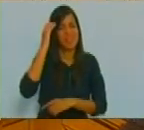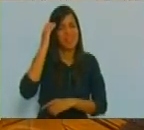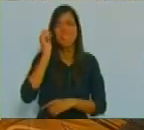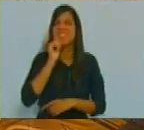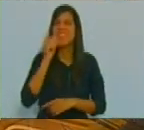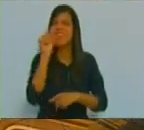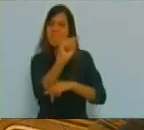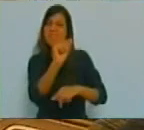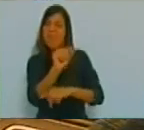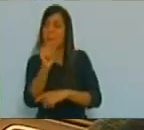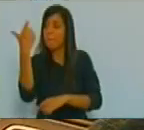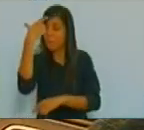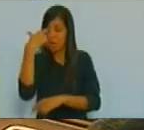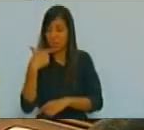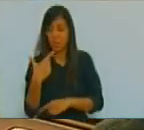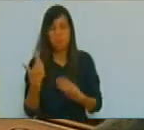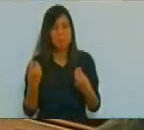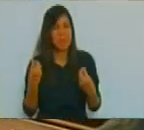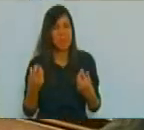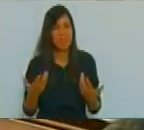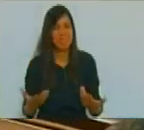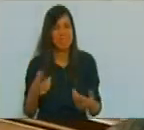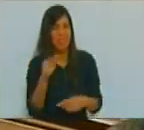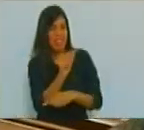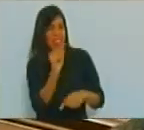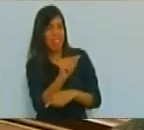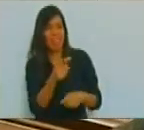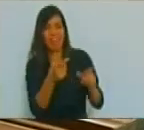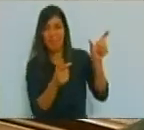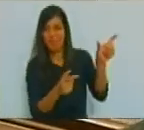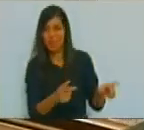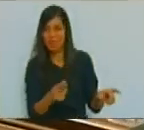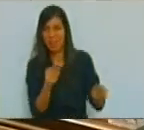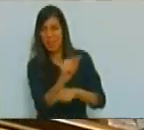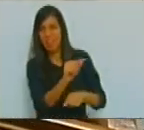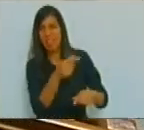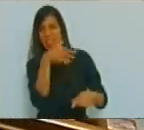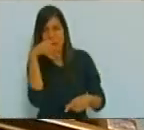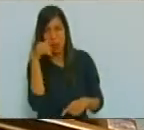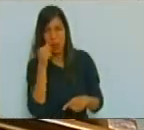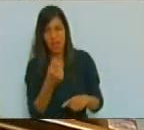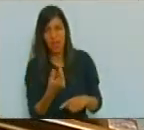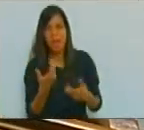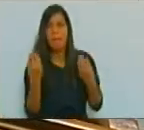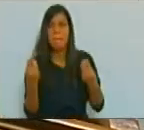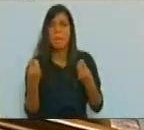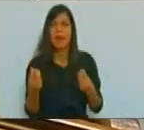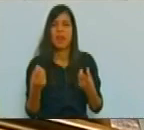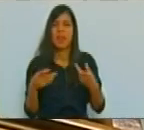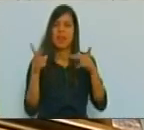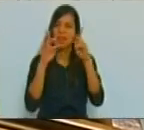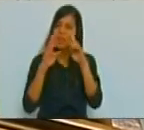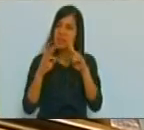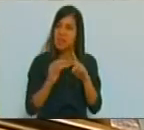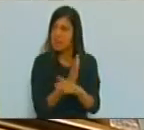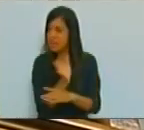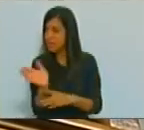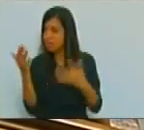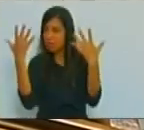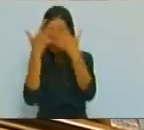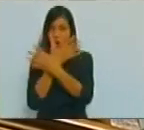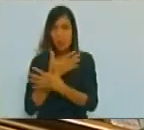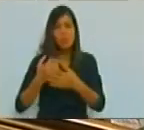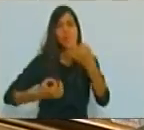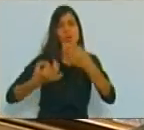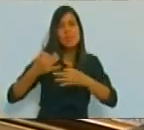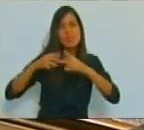hacen también lo hacen para de para desviar la investigación donde están los verdaderos cárteles de la droga el informe de